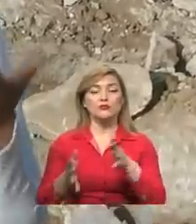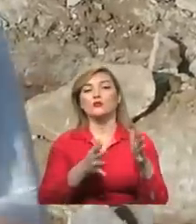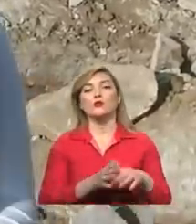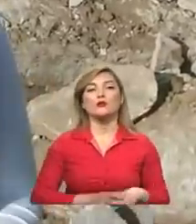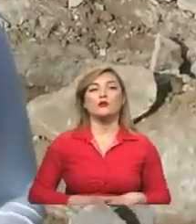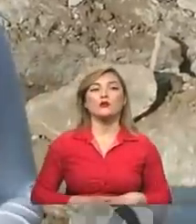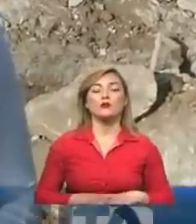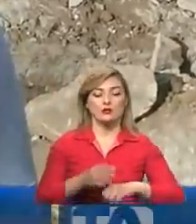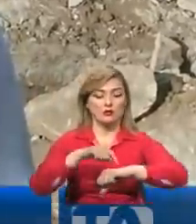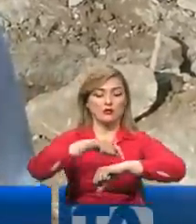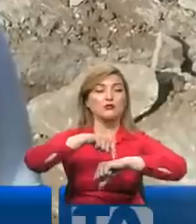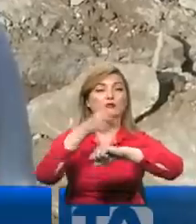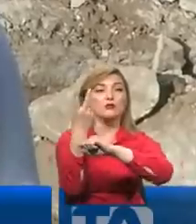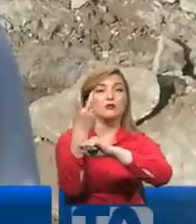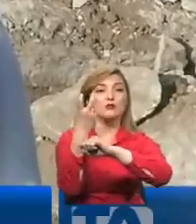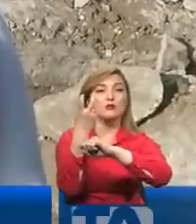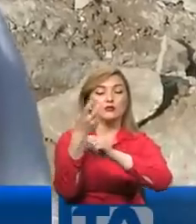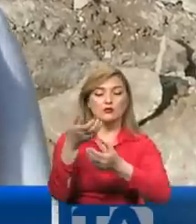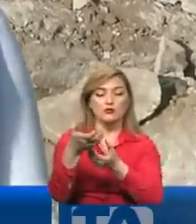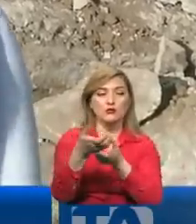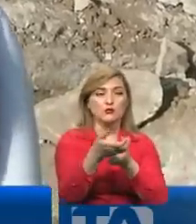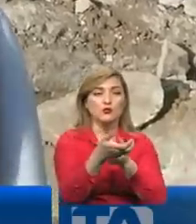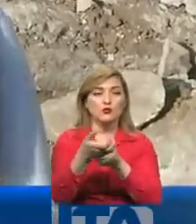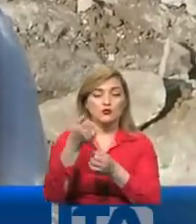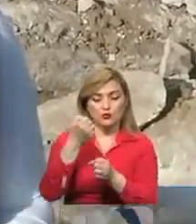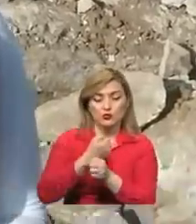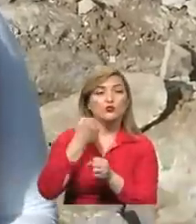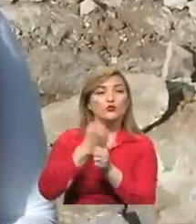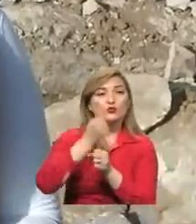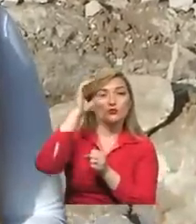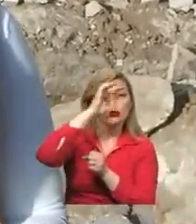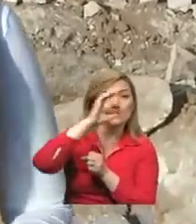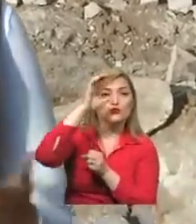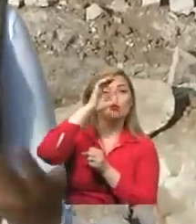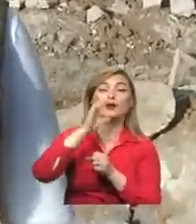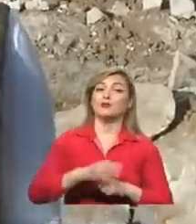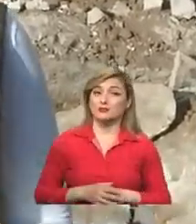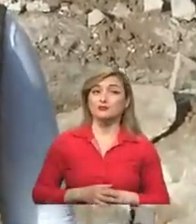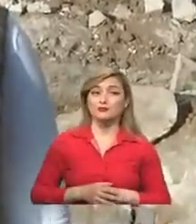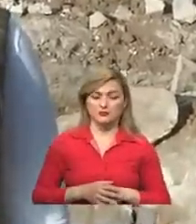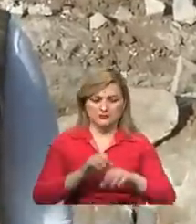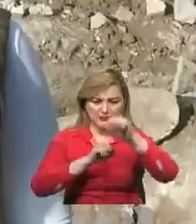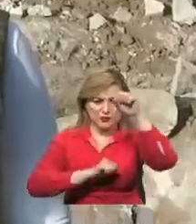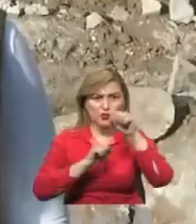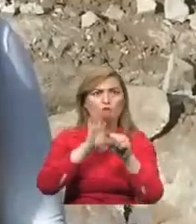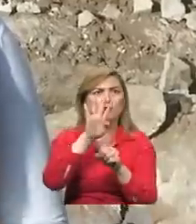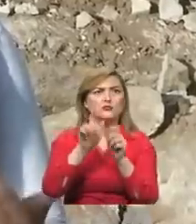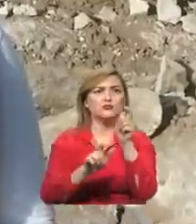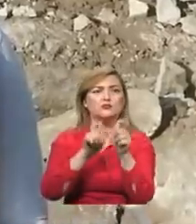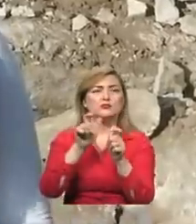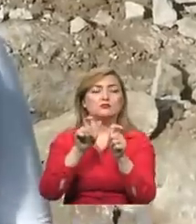Alrededor de 12 horas le tomó al cuerpo de bomberos todas estas trabajos de búsqueda para poder hallar a las 4 personas